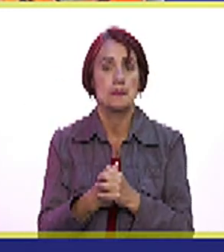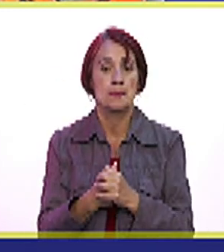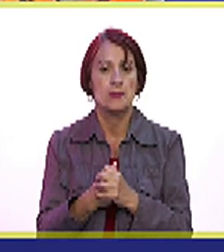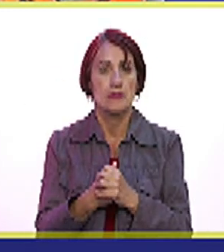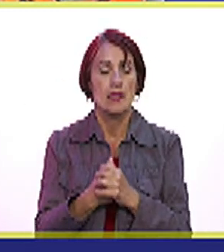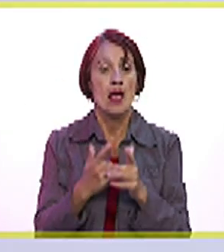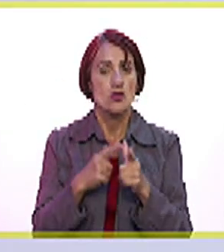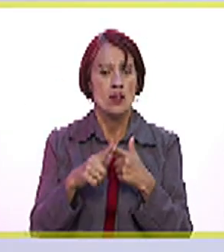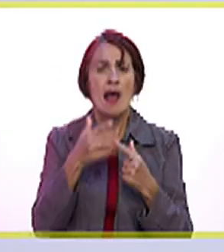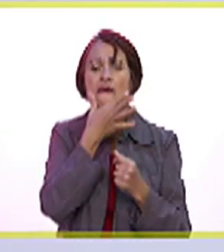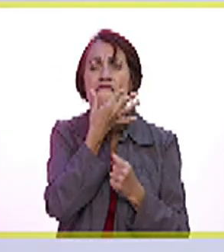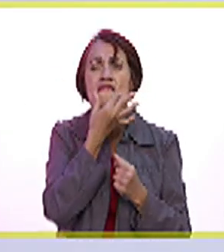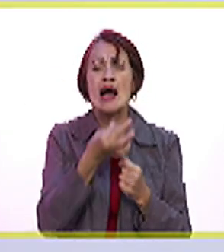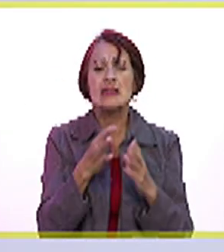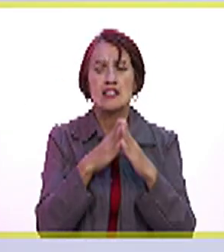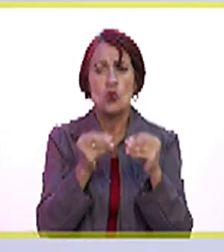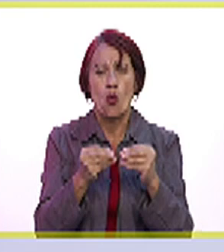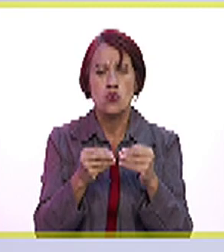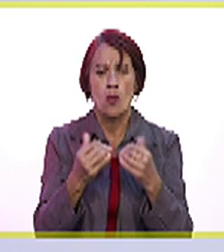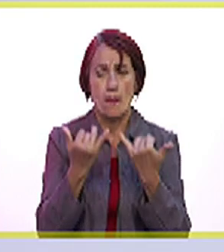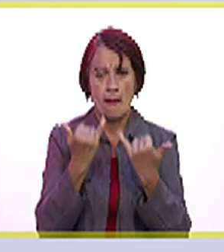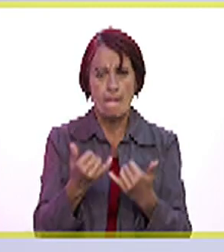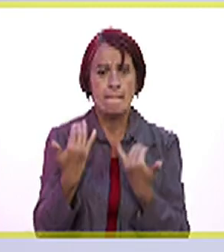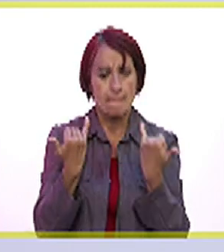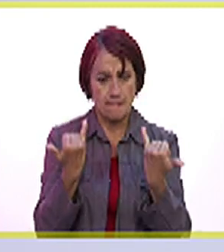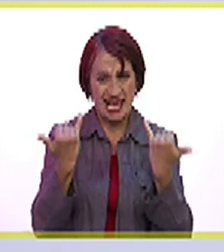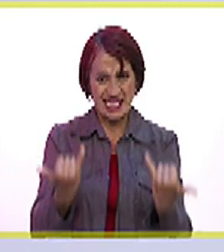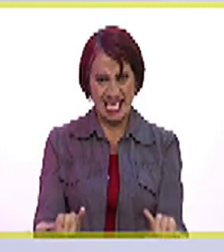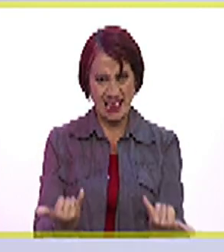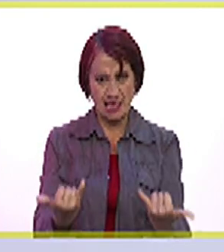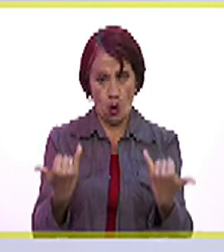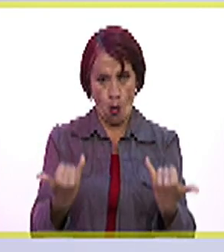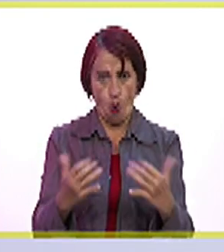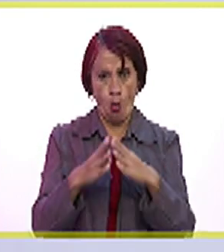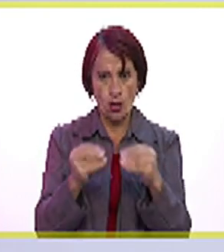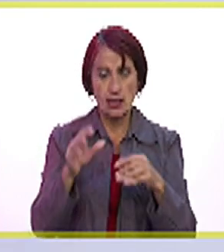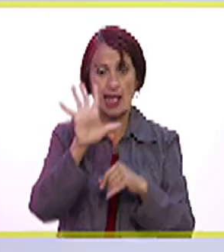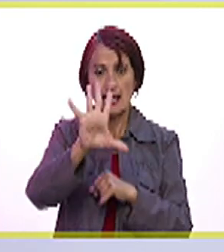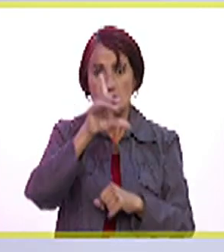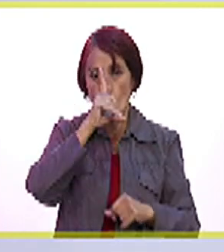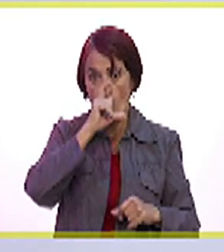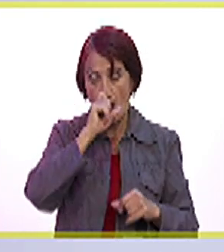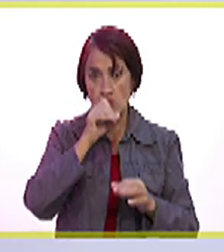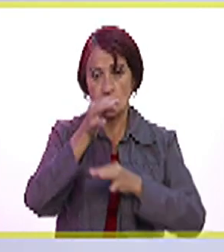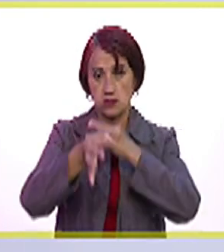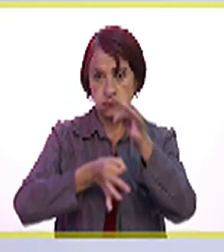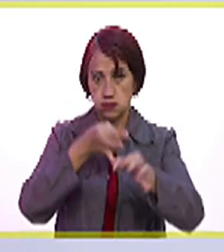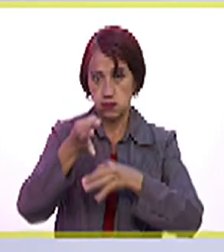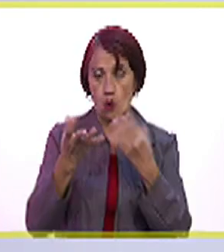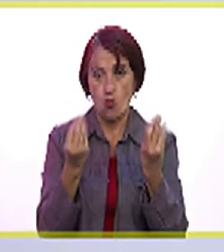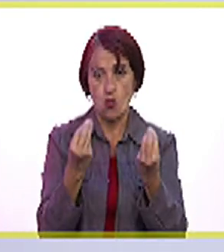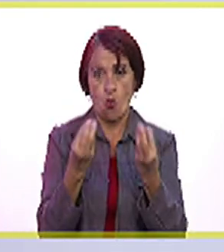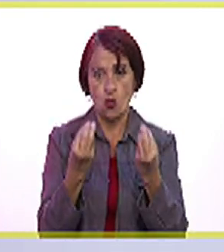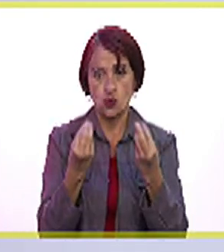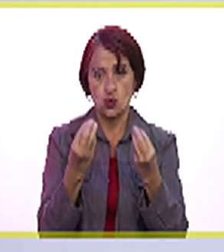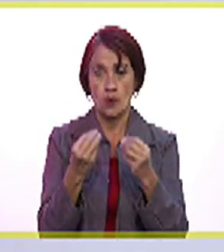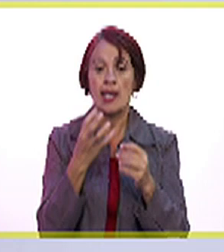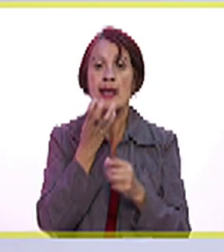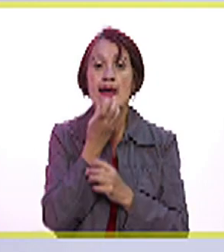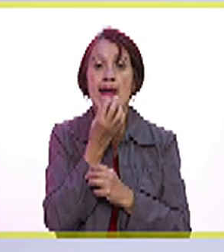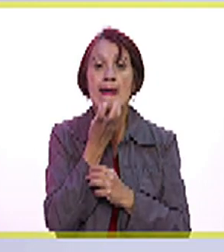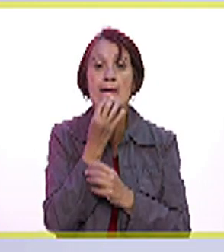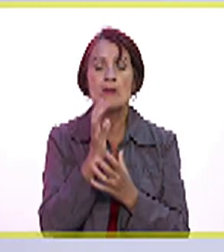Voz pasiva en presente progresivo, ¿ok? Para nuestros estudiantes de quinto año que estamos hablando mucho de esto. Fíjense, les tengo un ejemplo